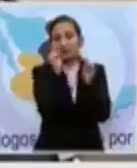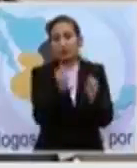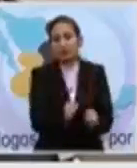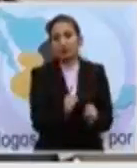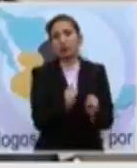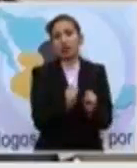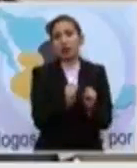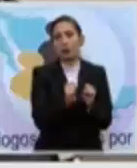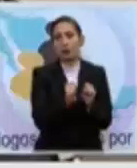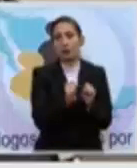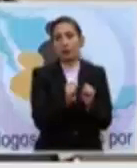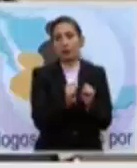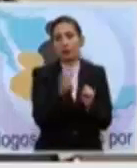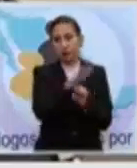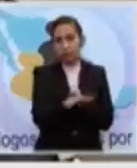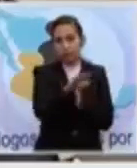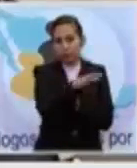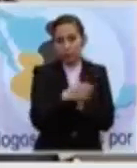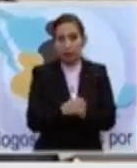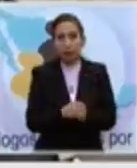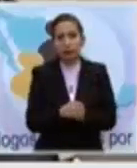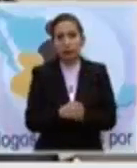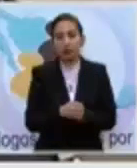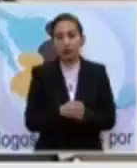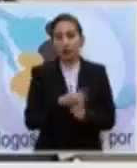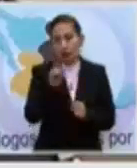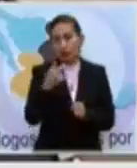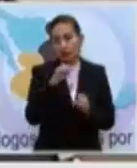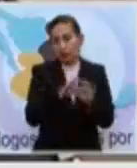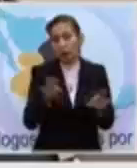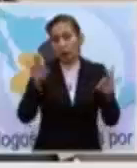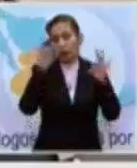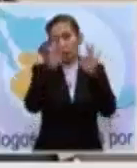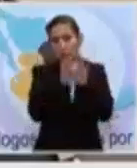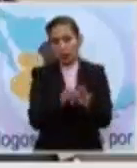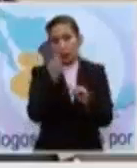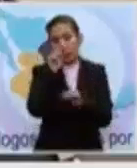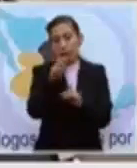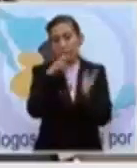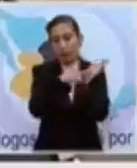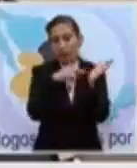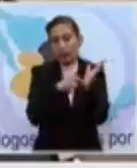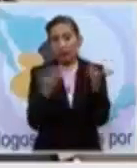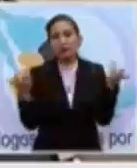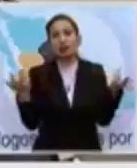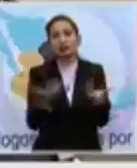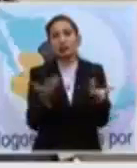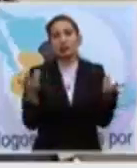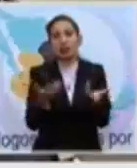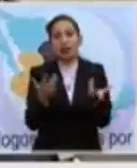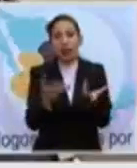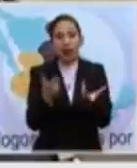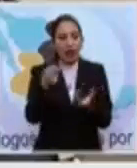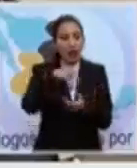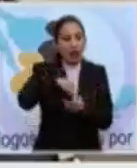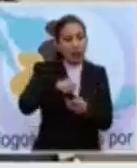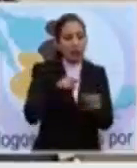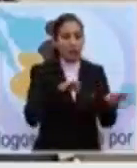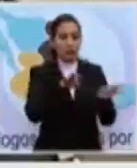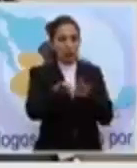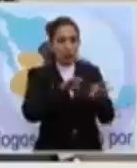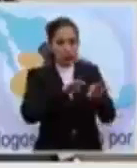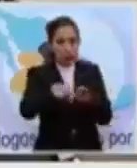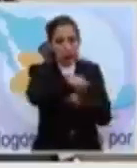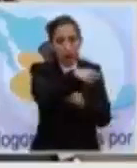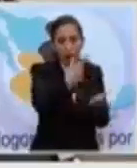esta área? Y es muy importante establecer las reglas y crear las instancias de operación, que